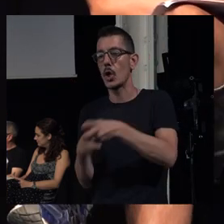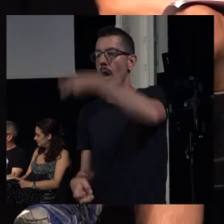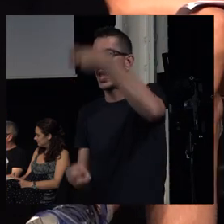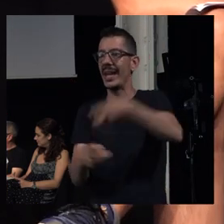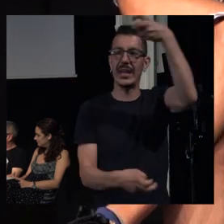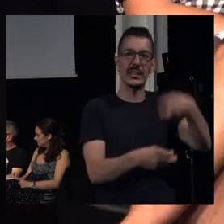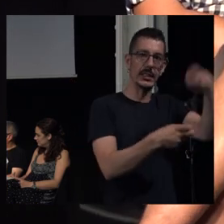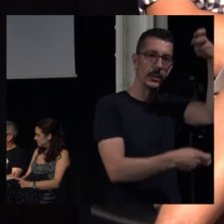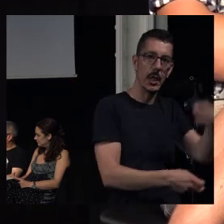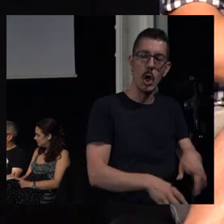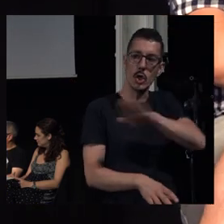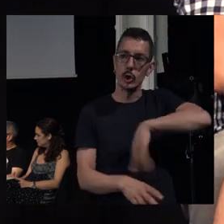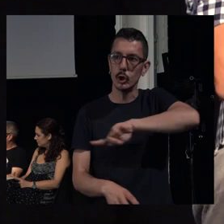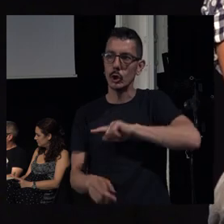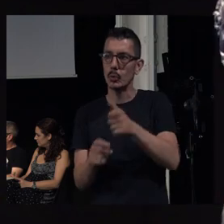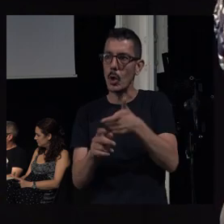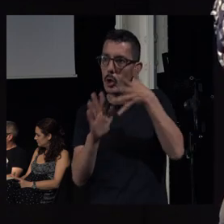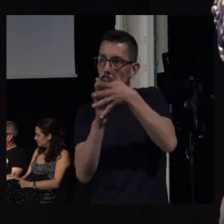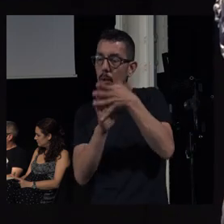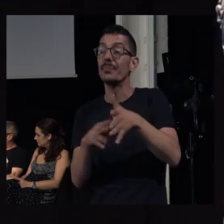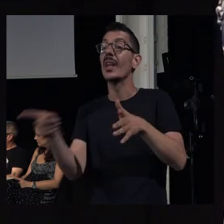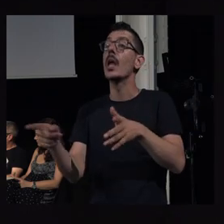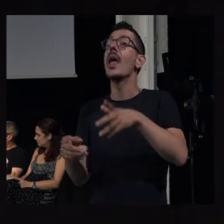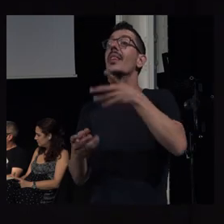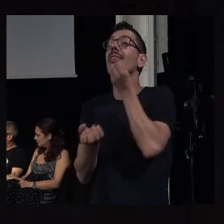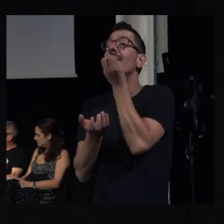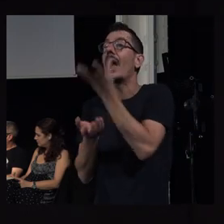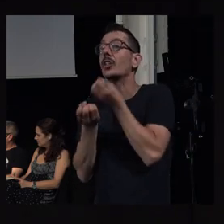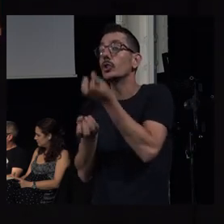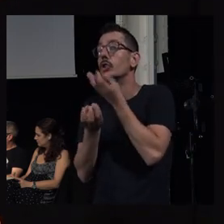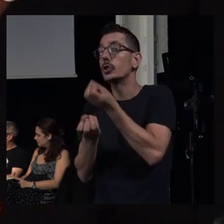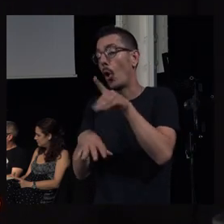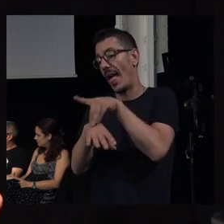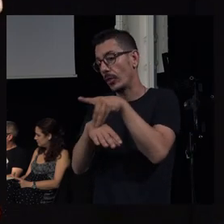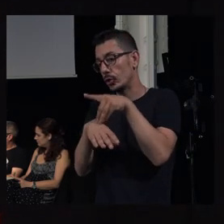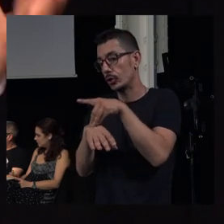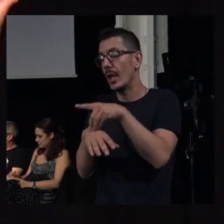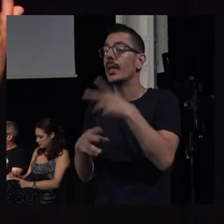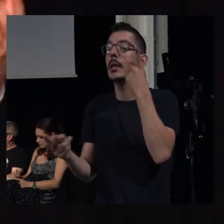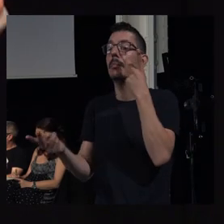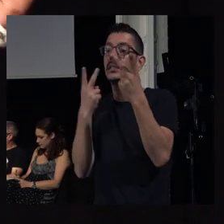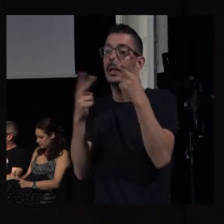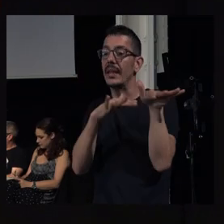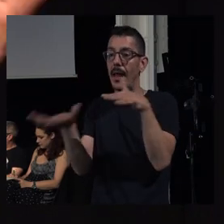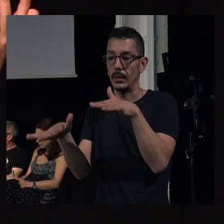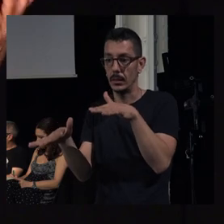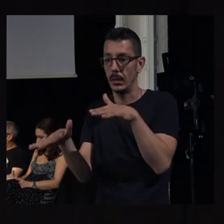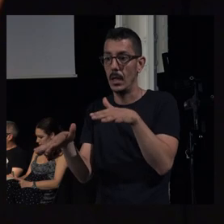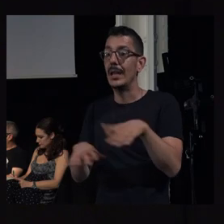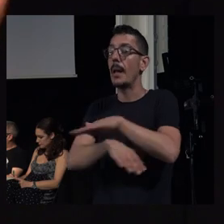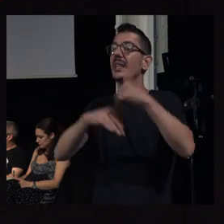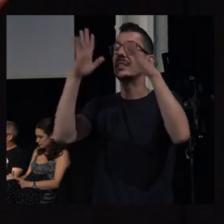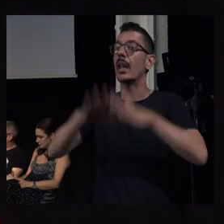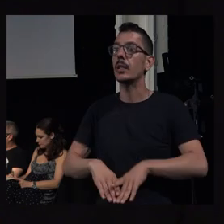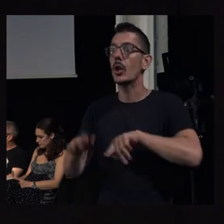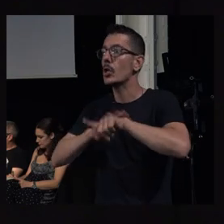que parece una chorrada, ¿no? Que es la de los datos. Datos y visibilidad. Bueno, esto es la administración se vuelve loca buscando datos y